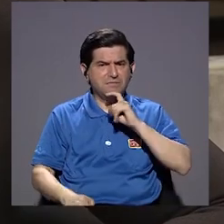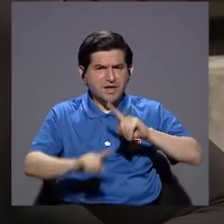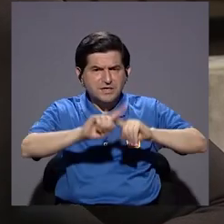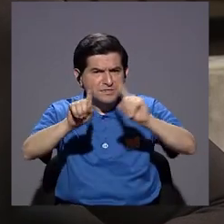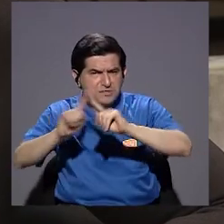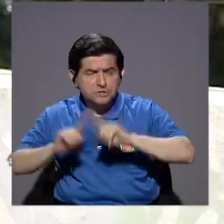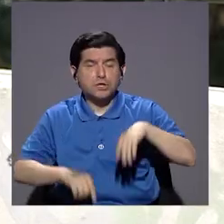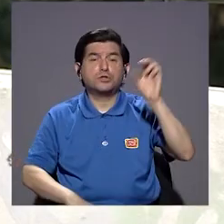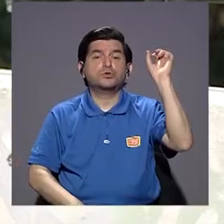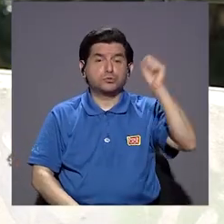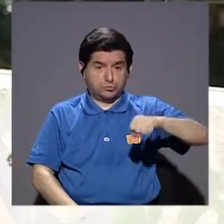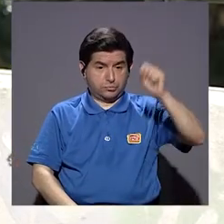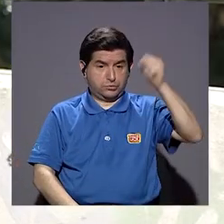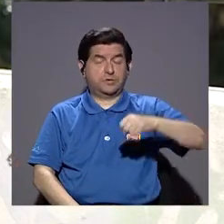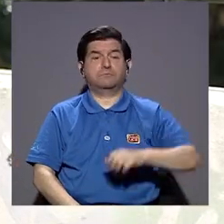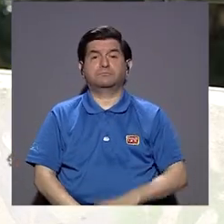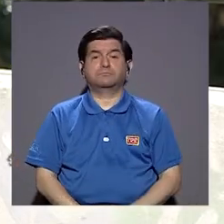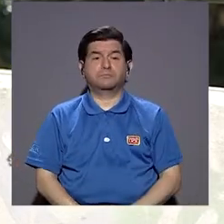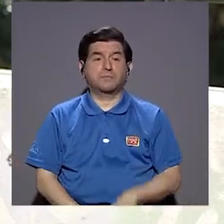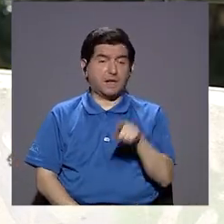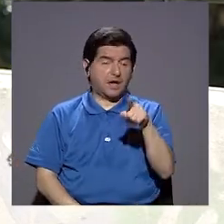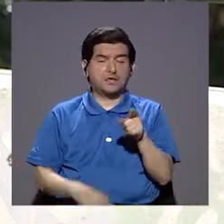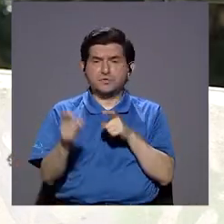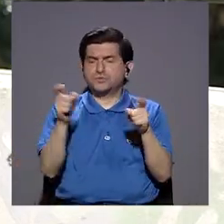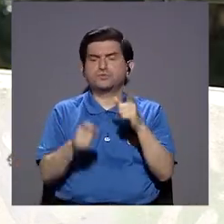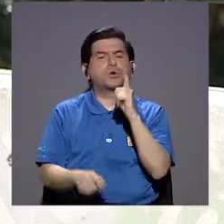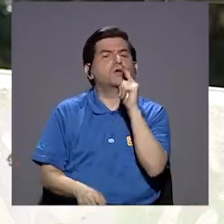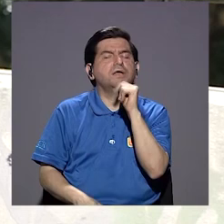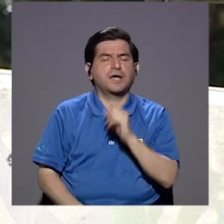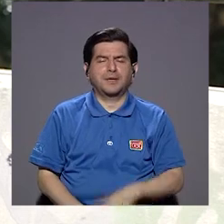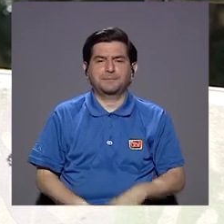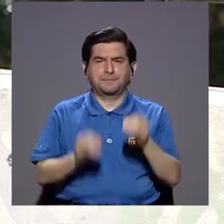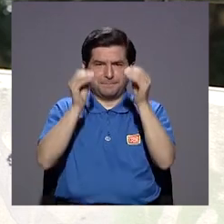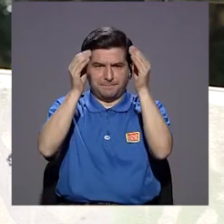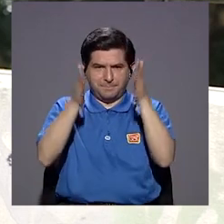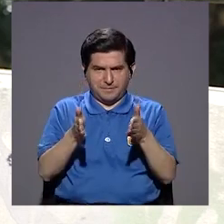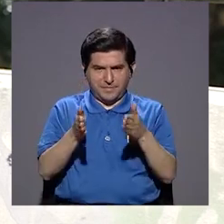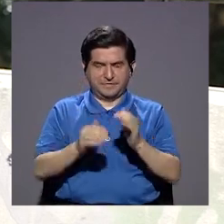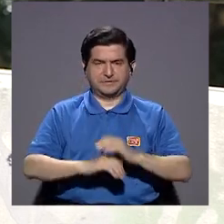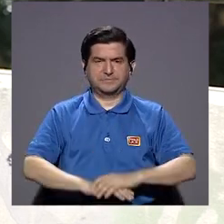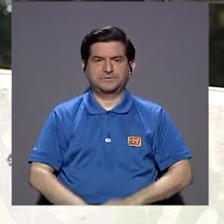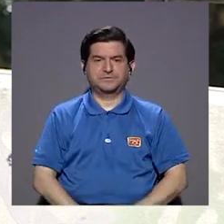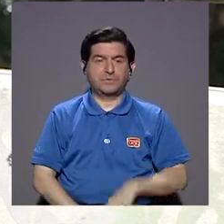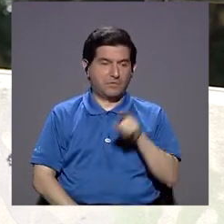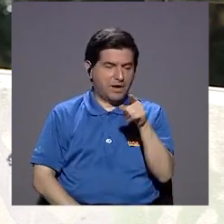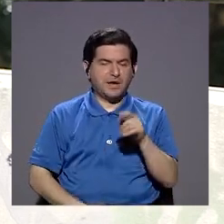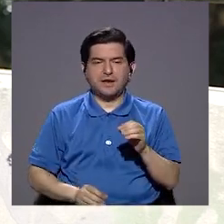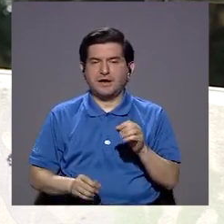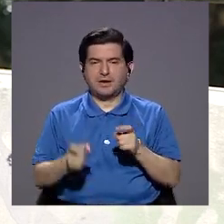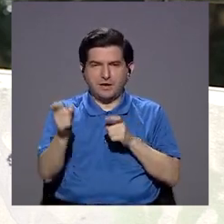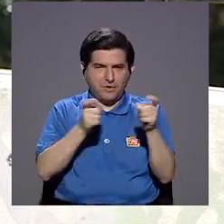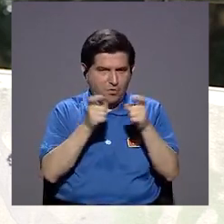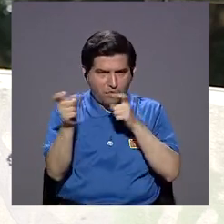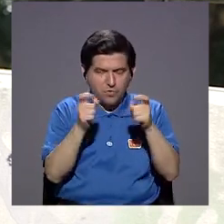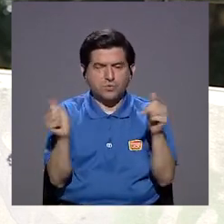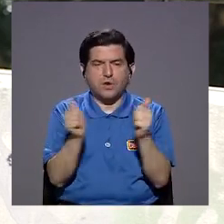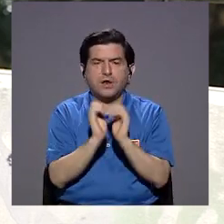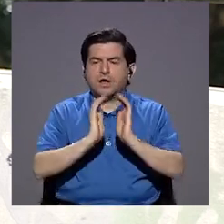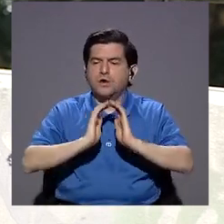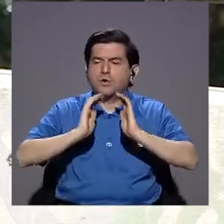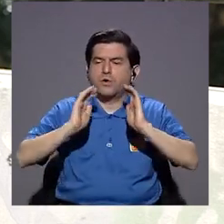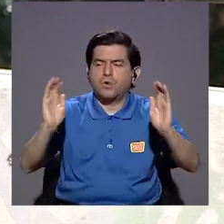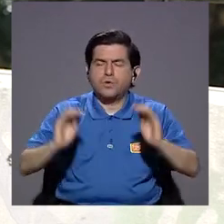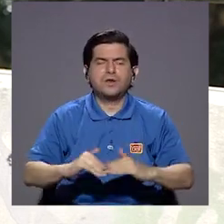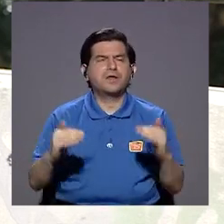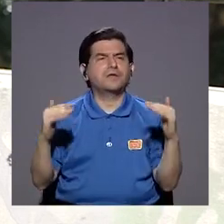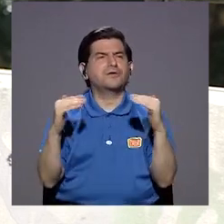dificultad? Sí, hay niveles de dificultad, que eso lo va a ir manejando el maestro, el profesor, lo va a ir manejando. Con